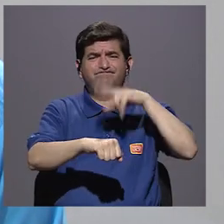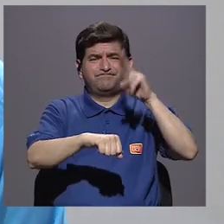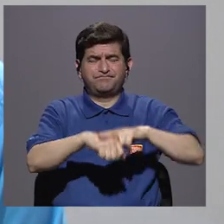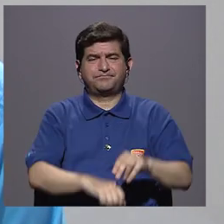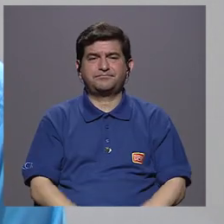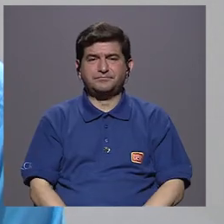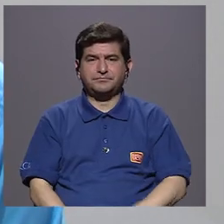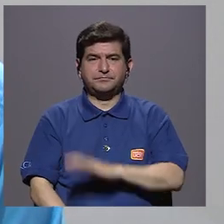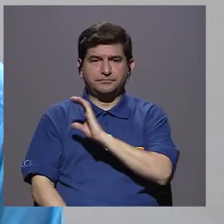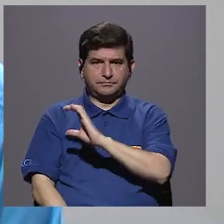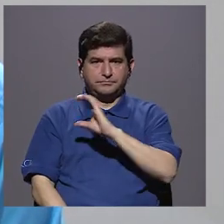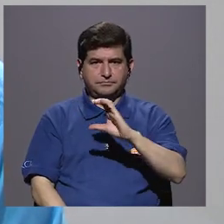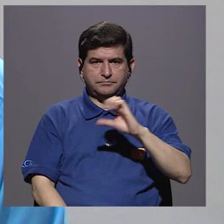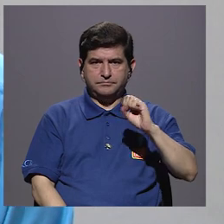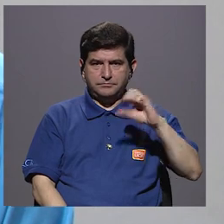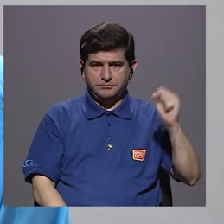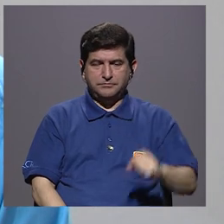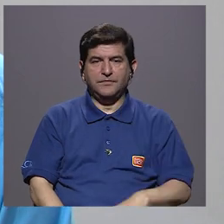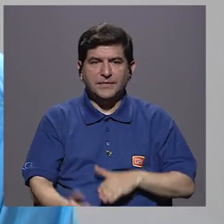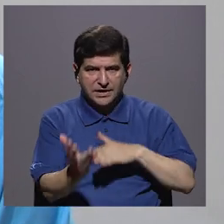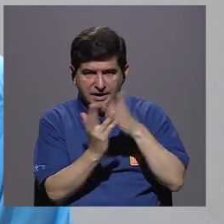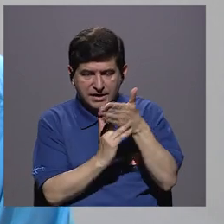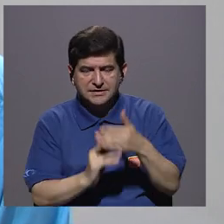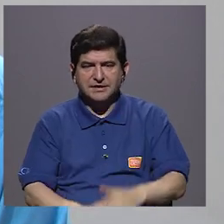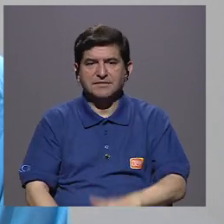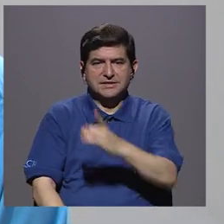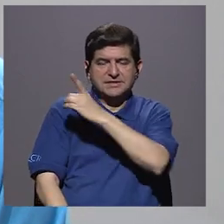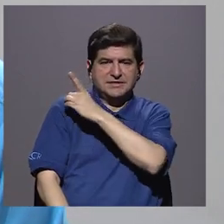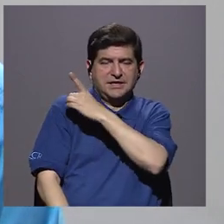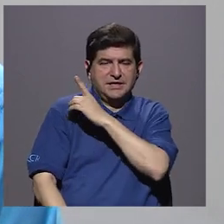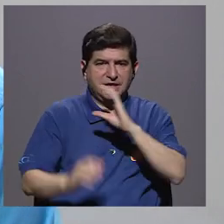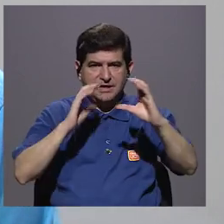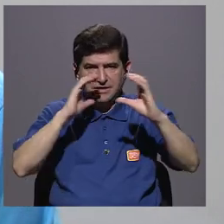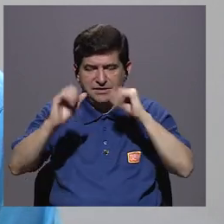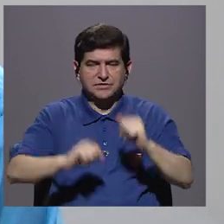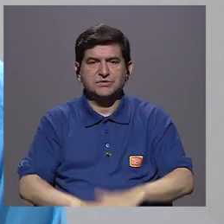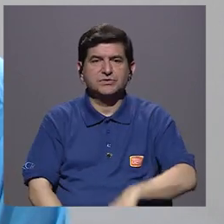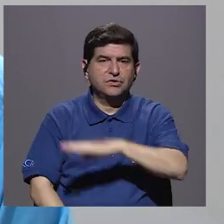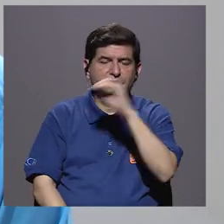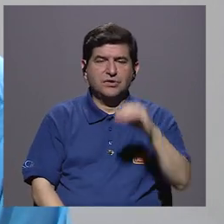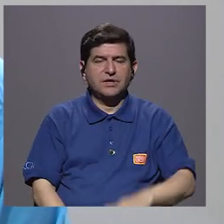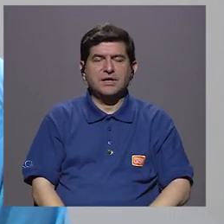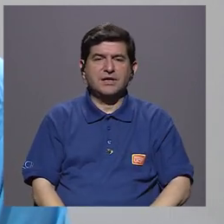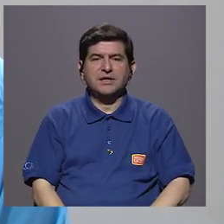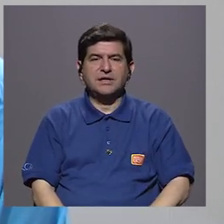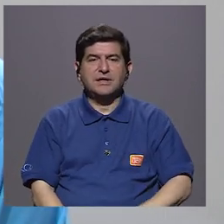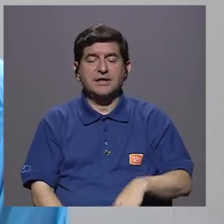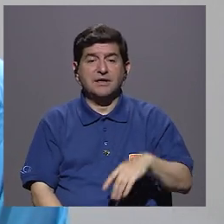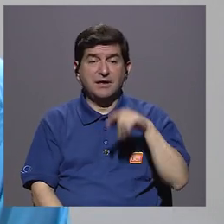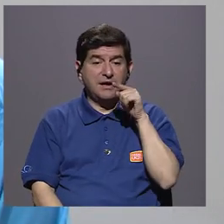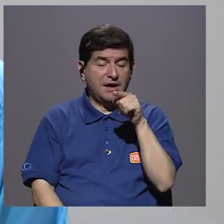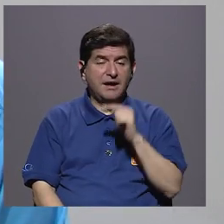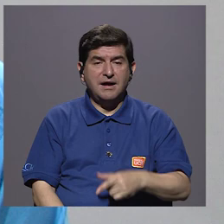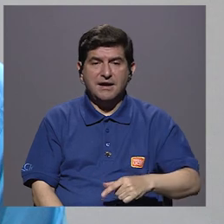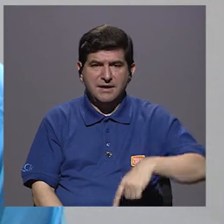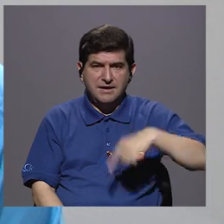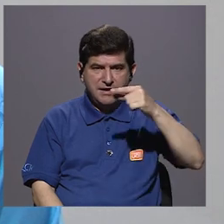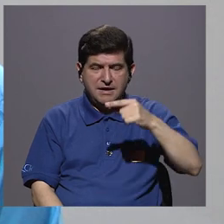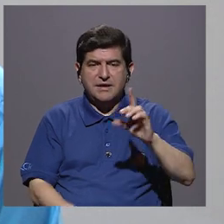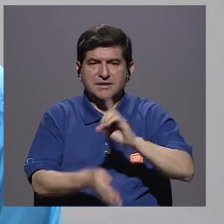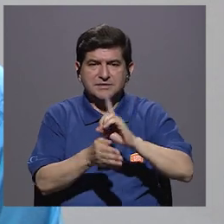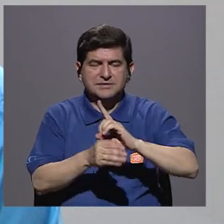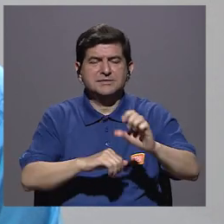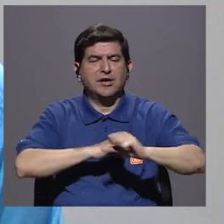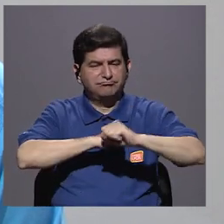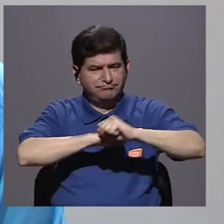la Caja Costarricense de Seguro Social, mediante la Dirección de Comunicaciones y mediante la Gerencia Médica, ha hecho campañas de